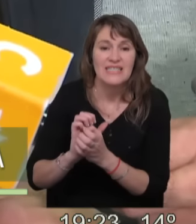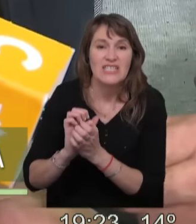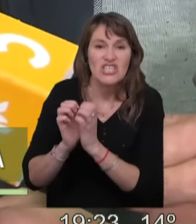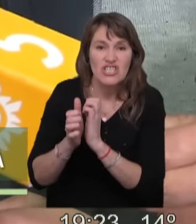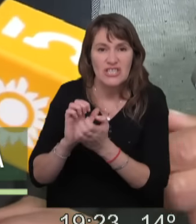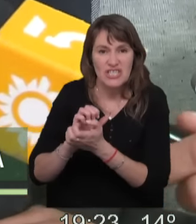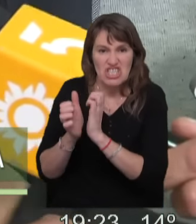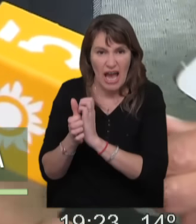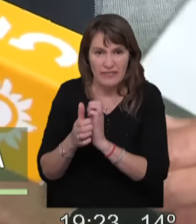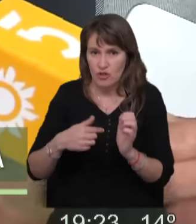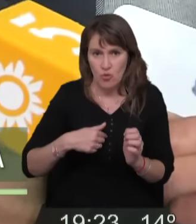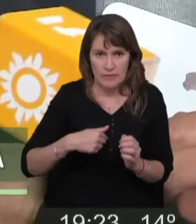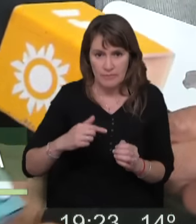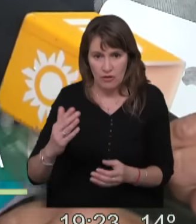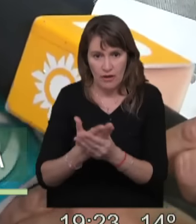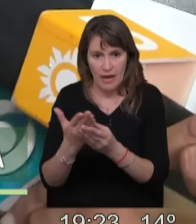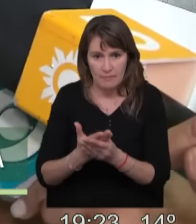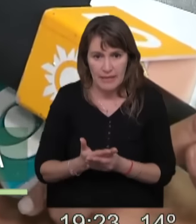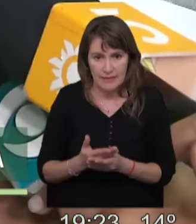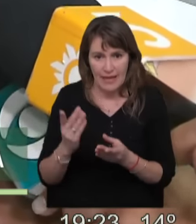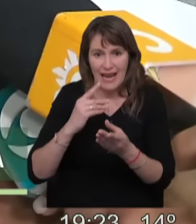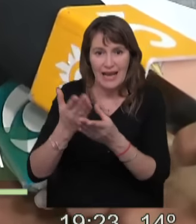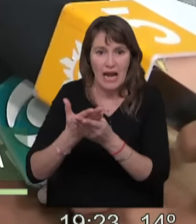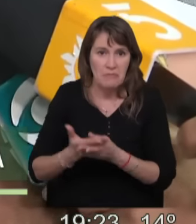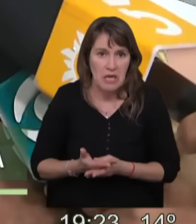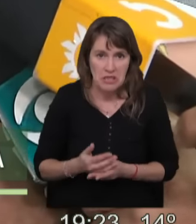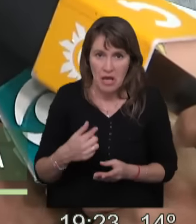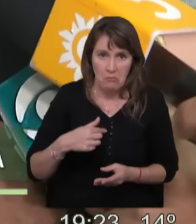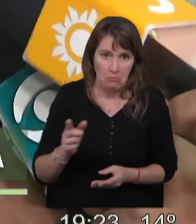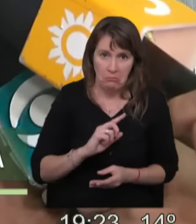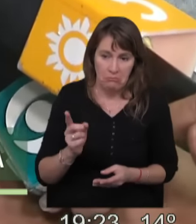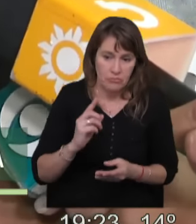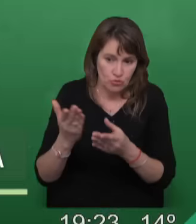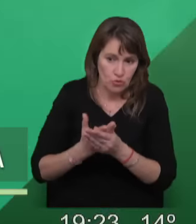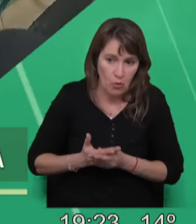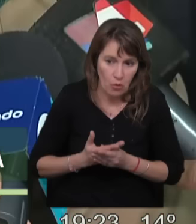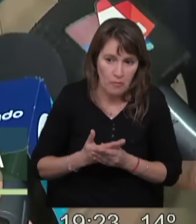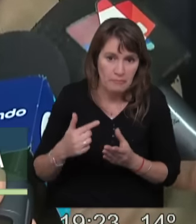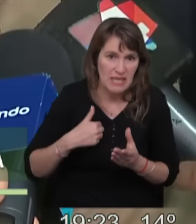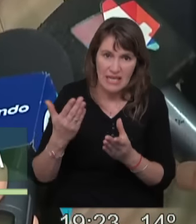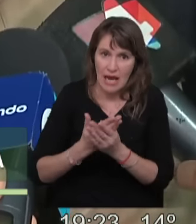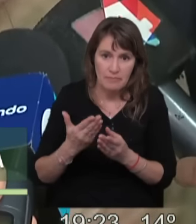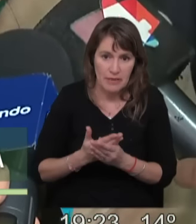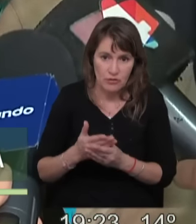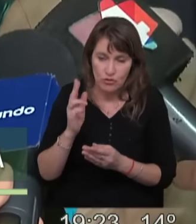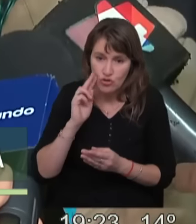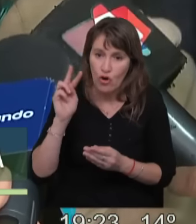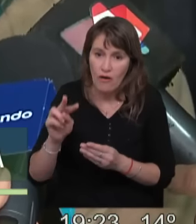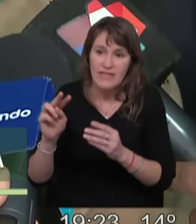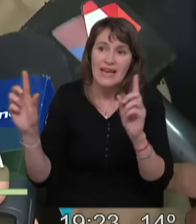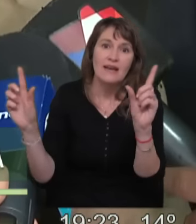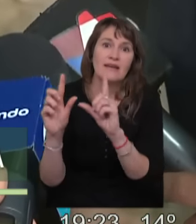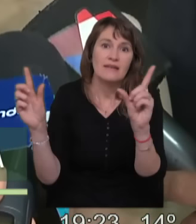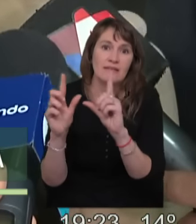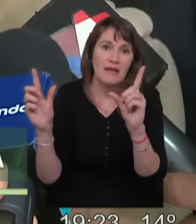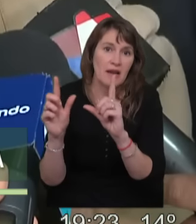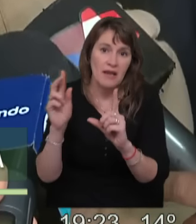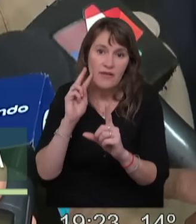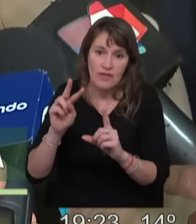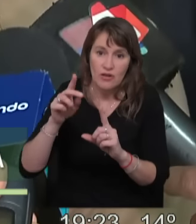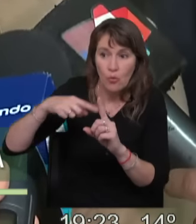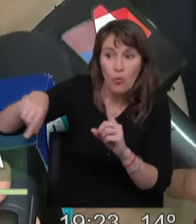¿no forma parte de su carpeta? No, aparentemente, por lo que vi en los medios de comunicación, en lo que algunos de